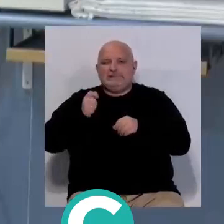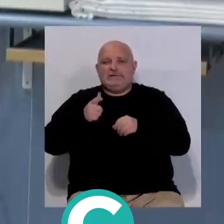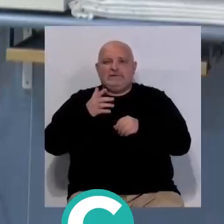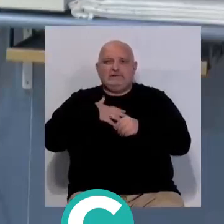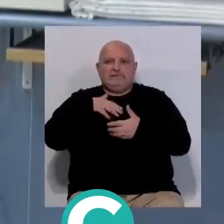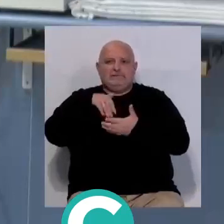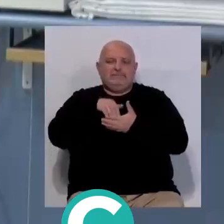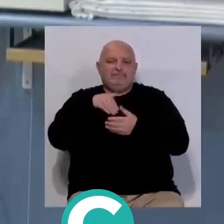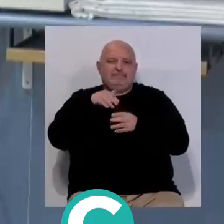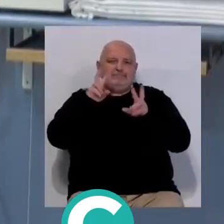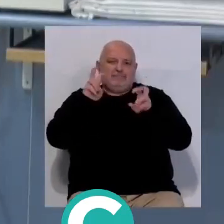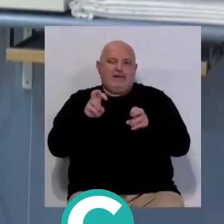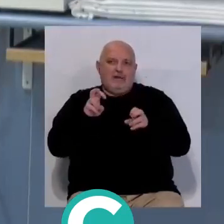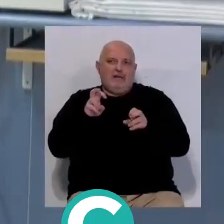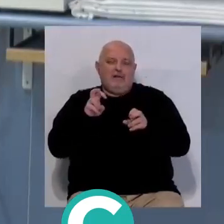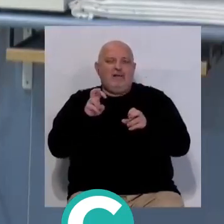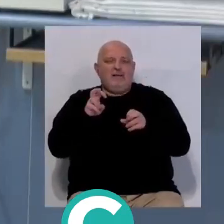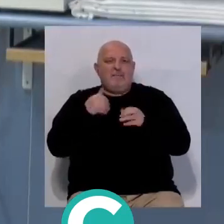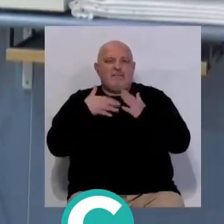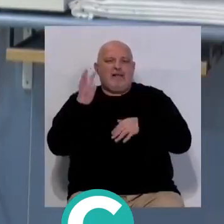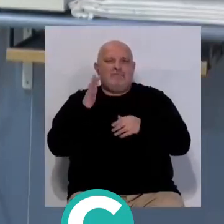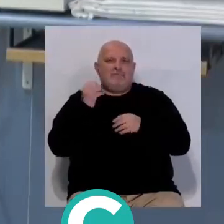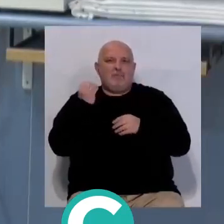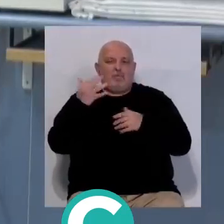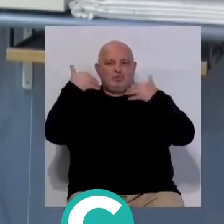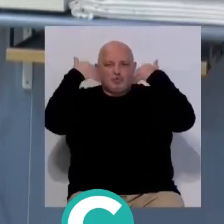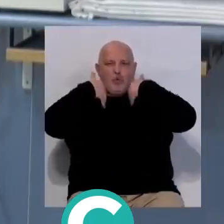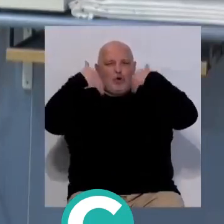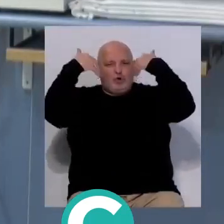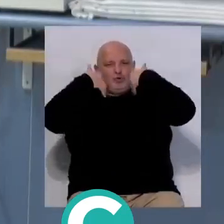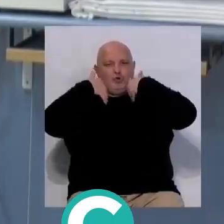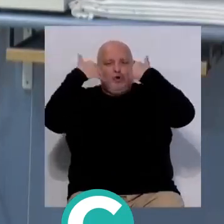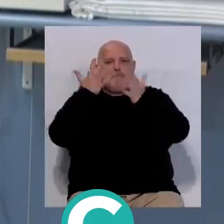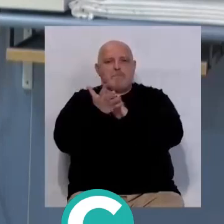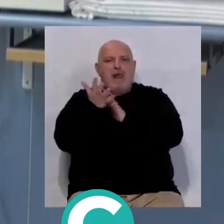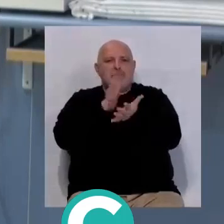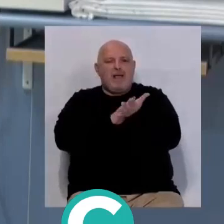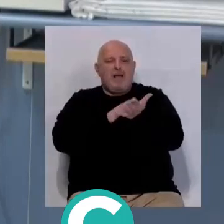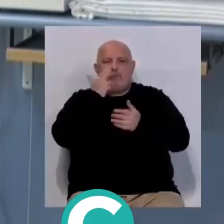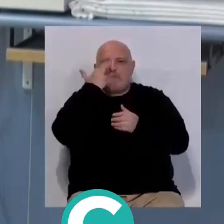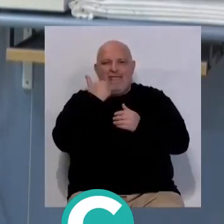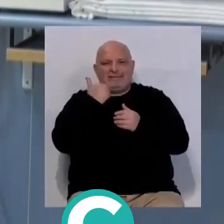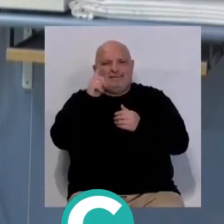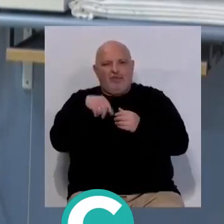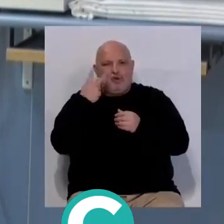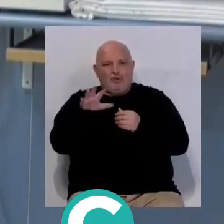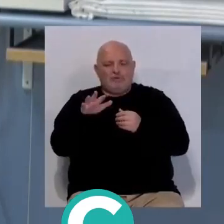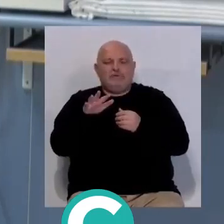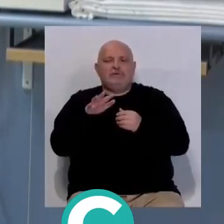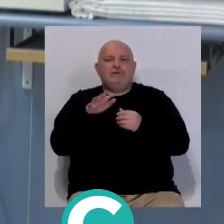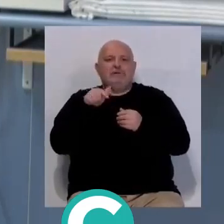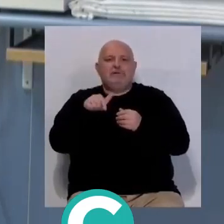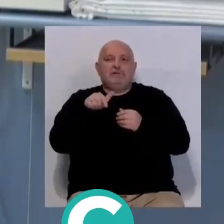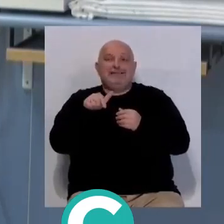nuestro medio, que simplemente pues la mayor cantidad de sudoración a nivel de las palmas o de las plantas de los pies, que aunque